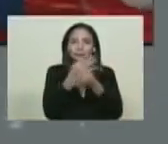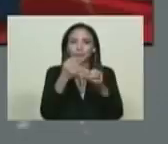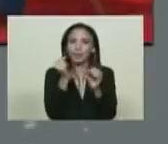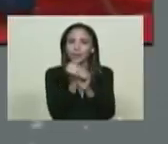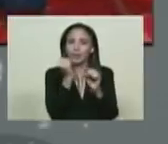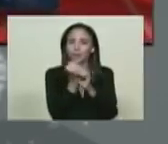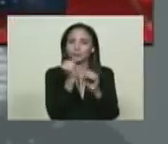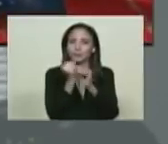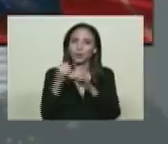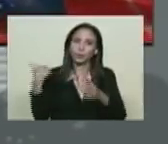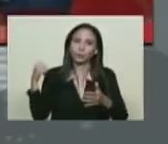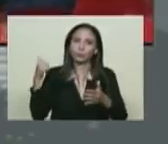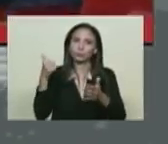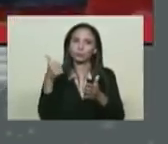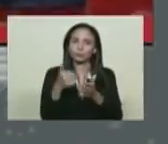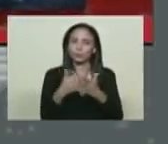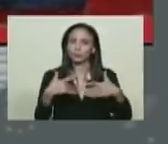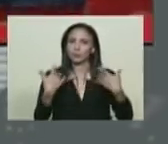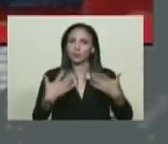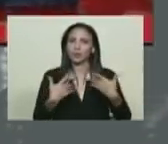vividos.